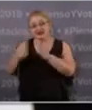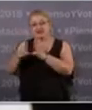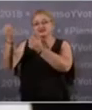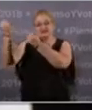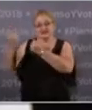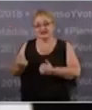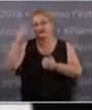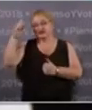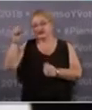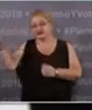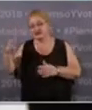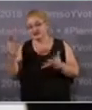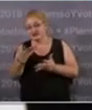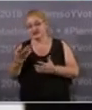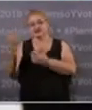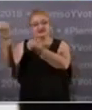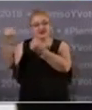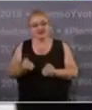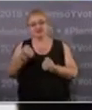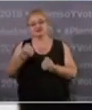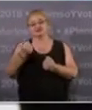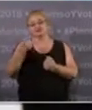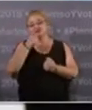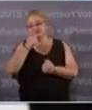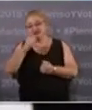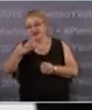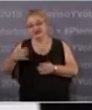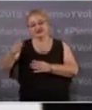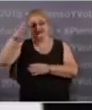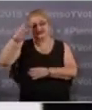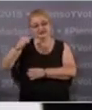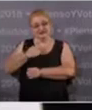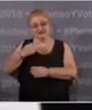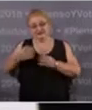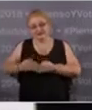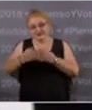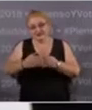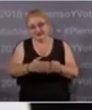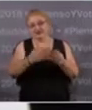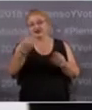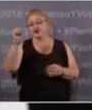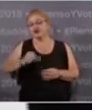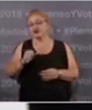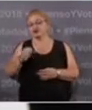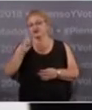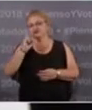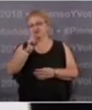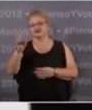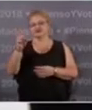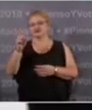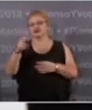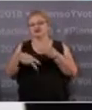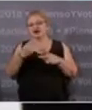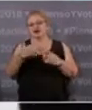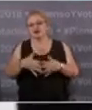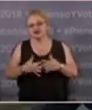adiestrado. Metimos a la marina y generamos nuevos modelos que hoy nos demuestran que no van a funcionar, que tenemos que